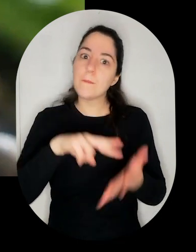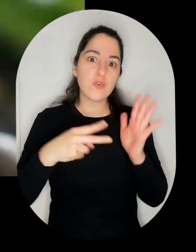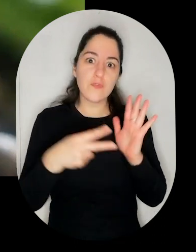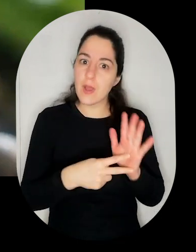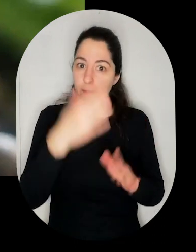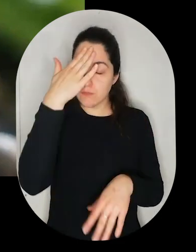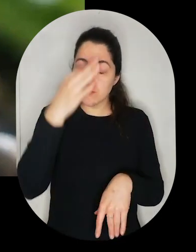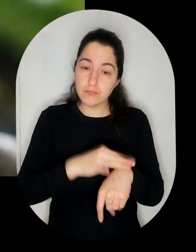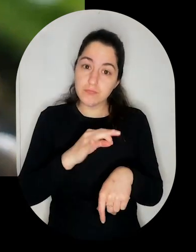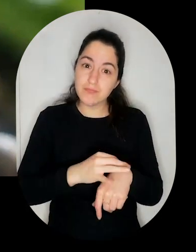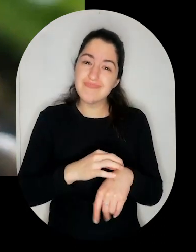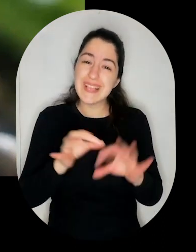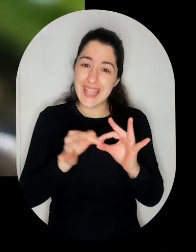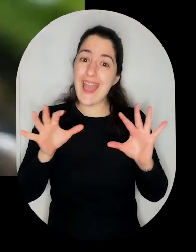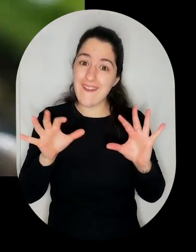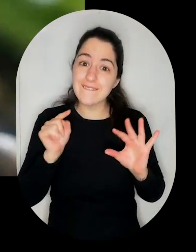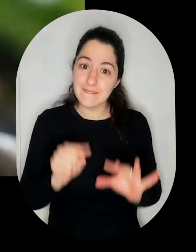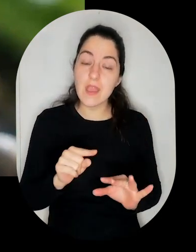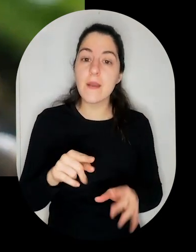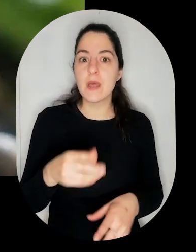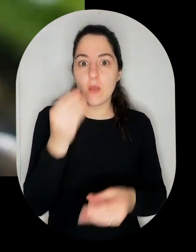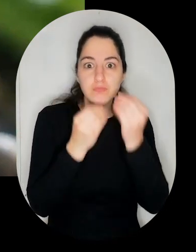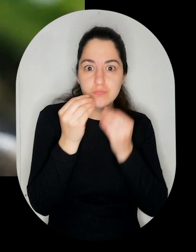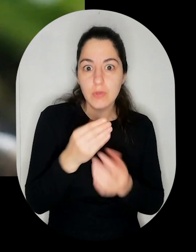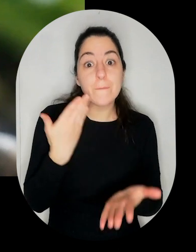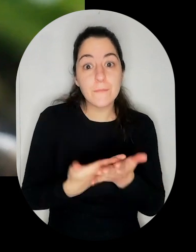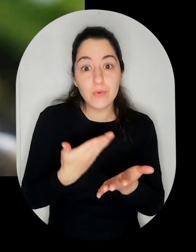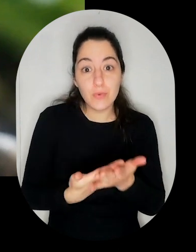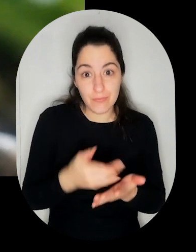sobrecarga renal con alteraciones graves asociadas a consumo de